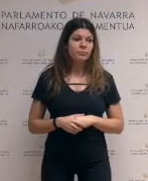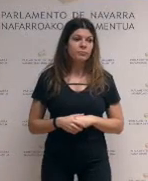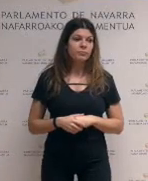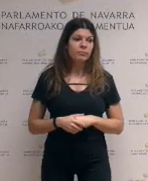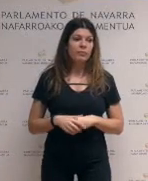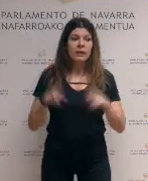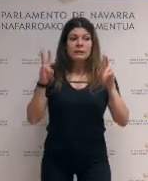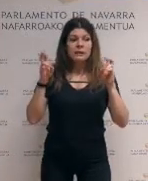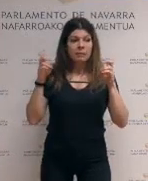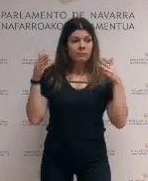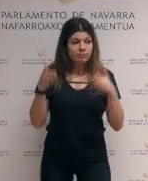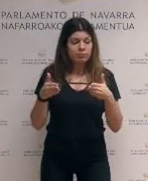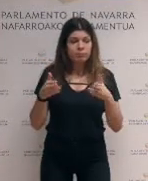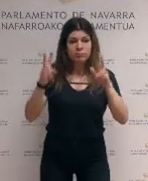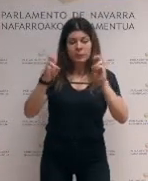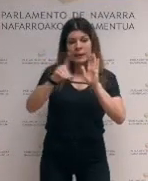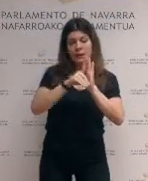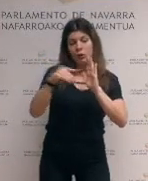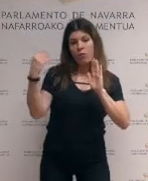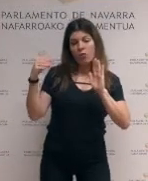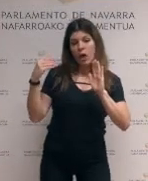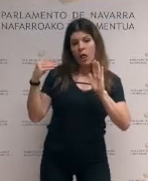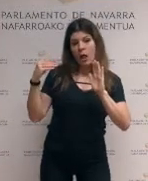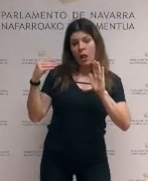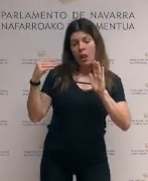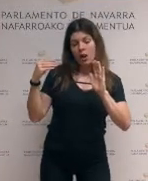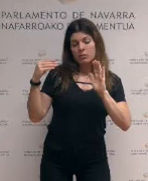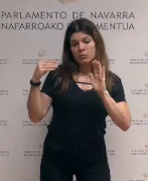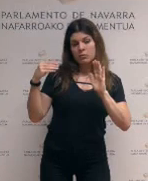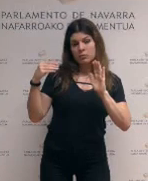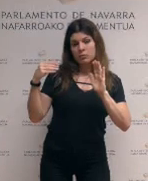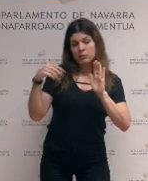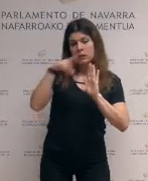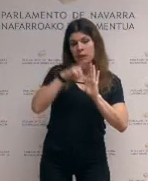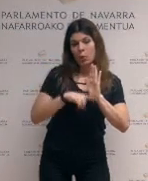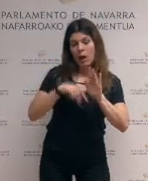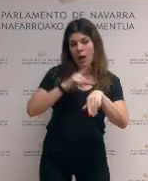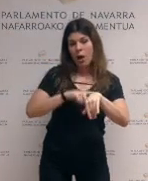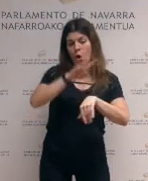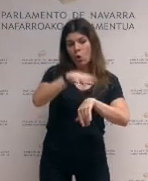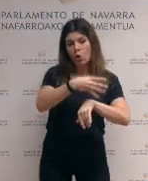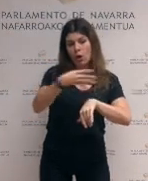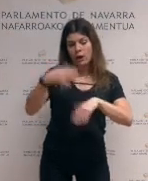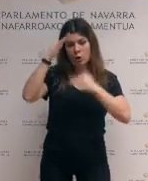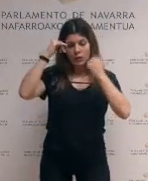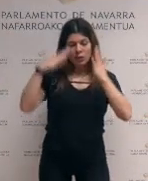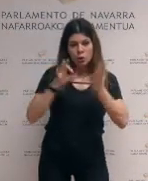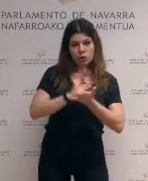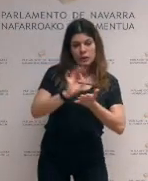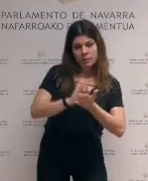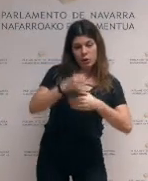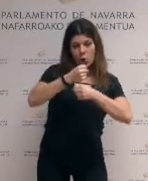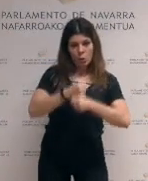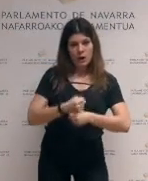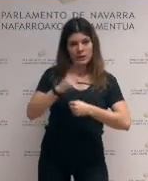esta moción sobre el decreto foral al que hace alusión, que regula el horario de atención al público, el servicio de guardia y el cierre temporal